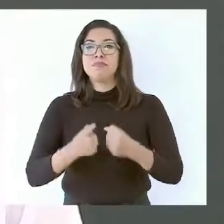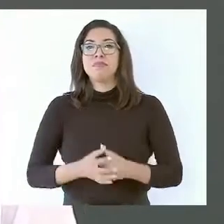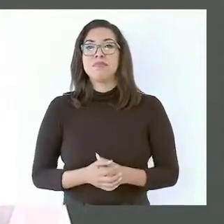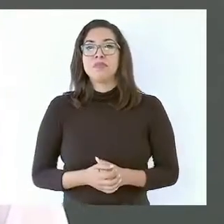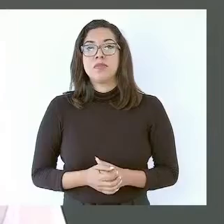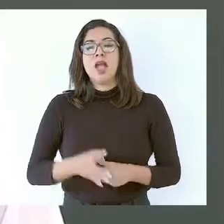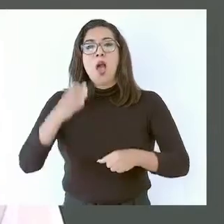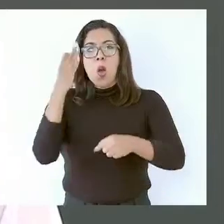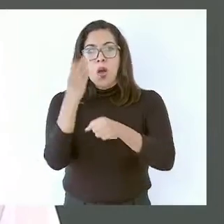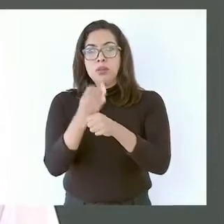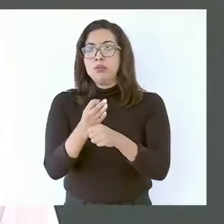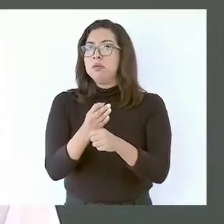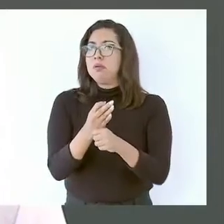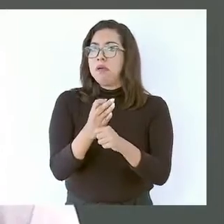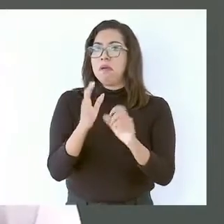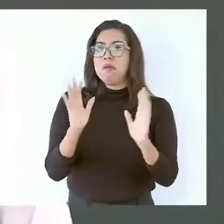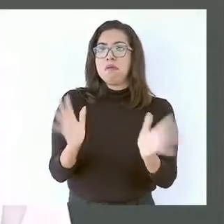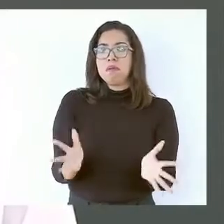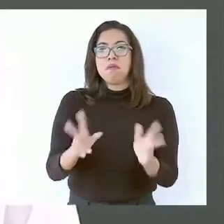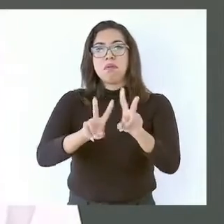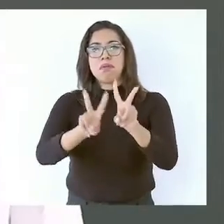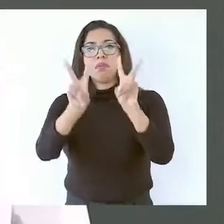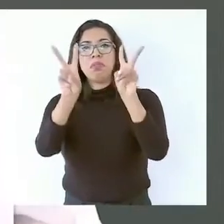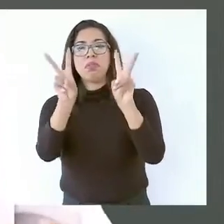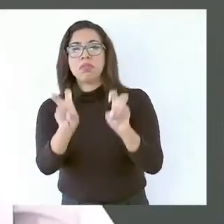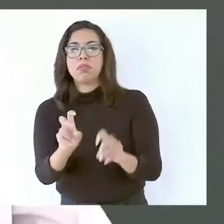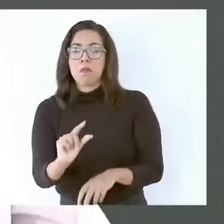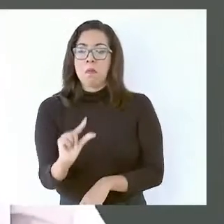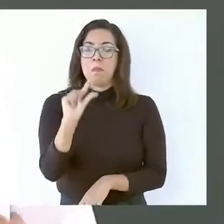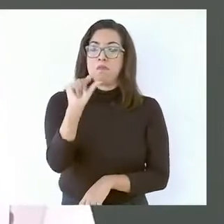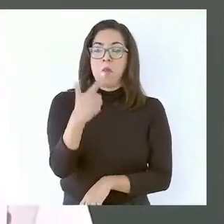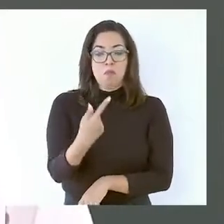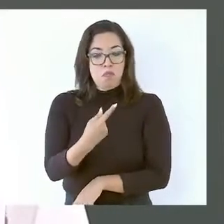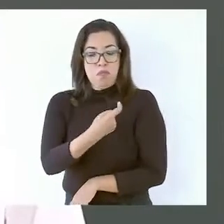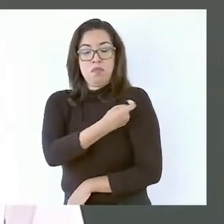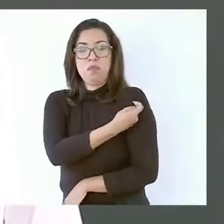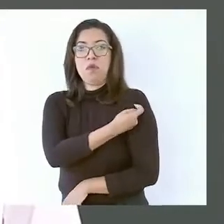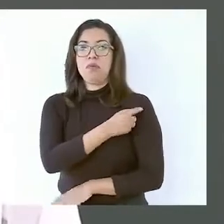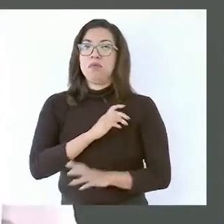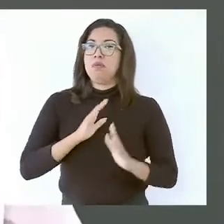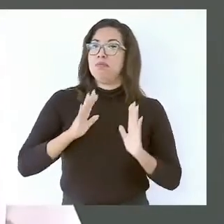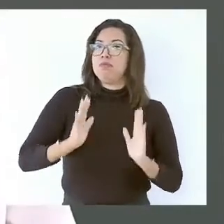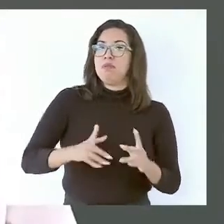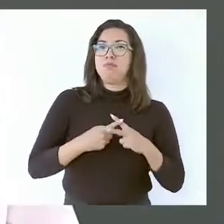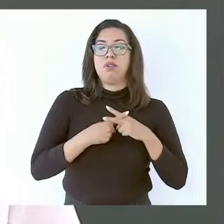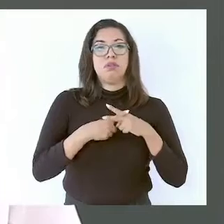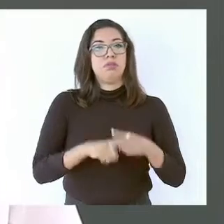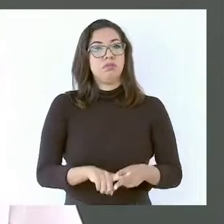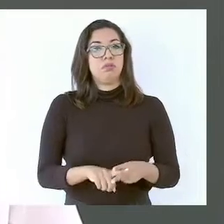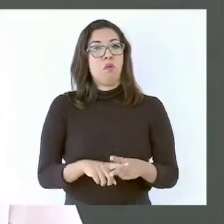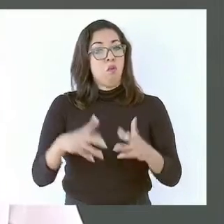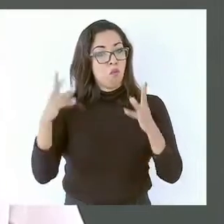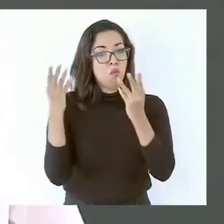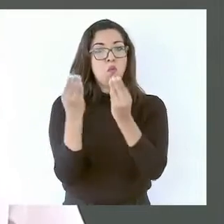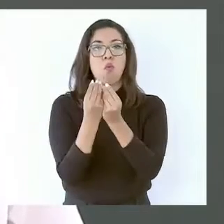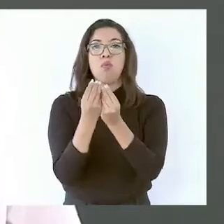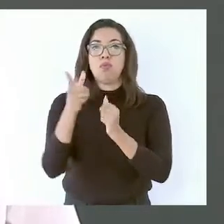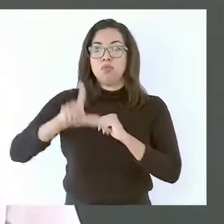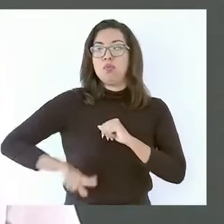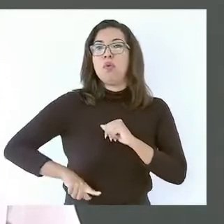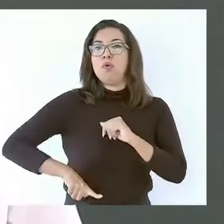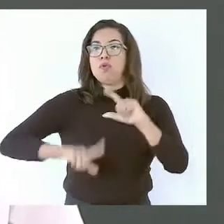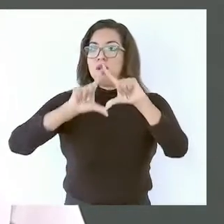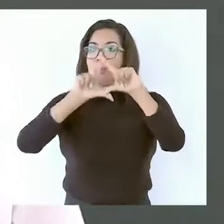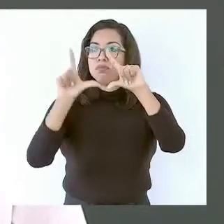de vacunación, donde queremos ir coordinados con el gobierno de México. Con